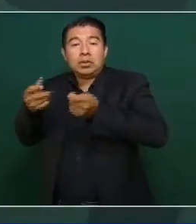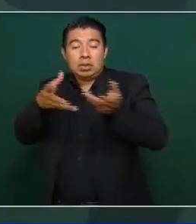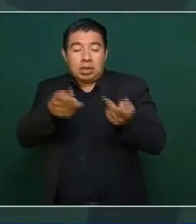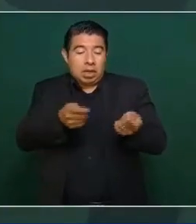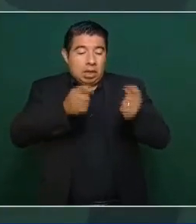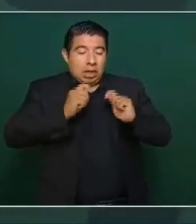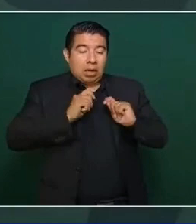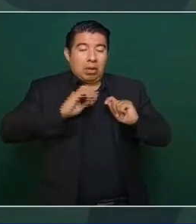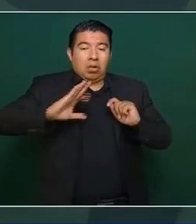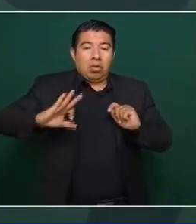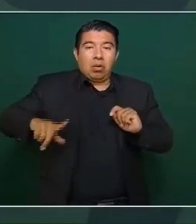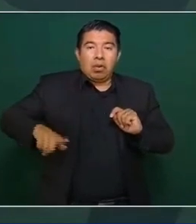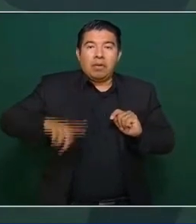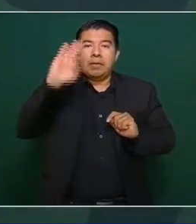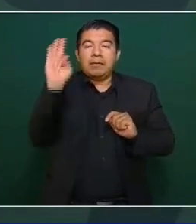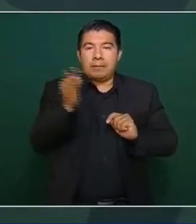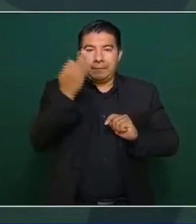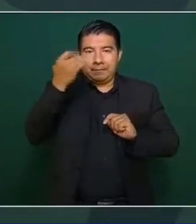la Federación